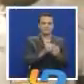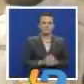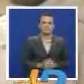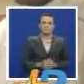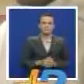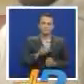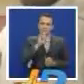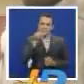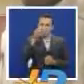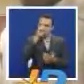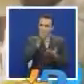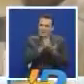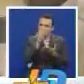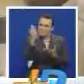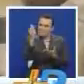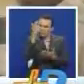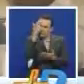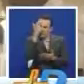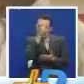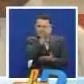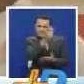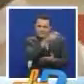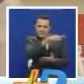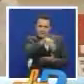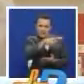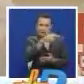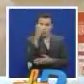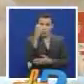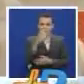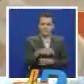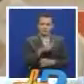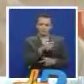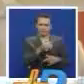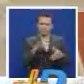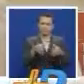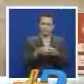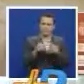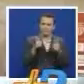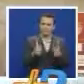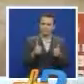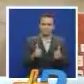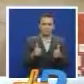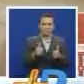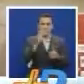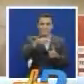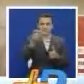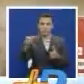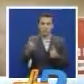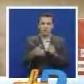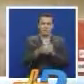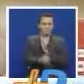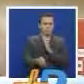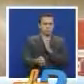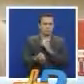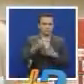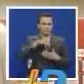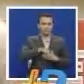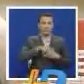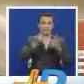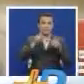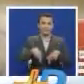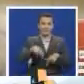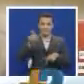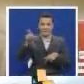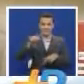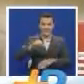personal de Colombia? Colombia tiene una gran selección. Tiene una selección con jugadores muy potentes, tiene un entrenador que tiene